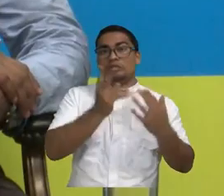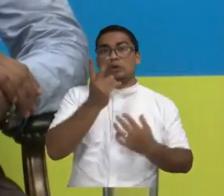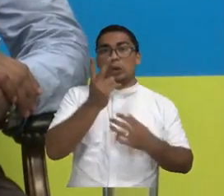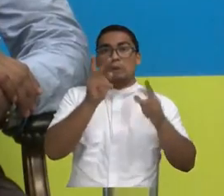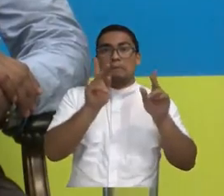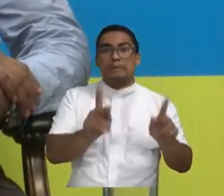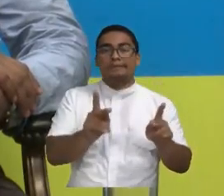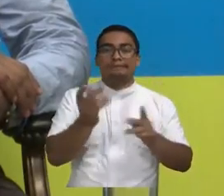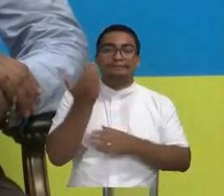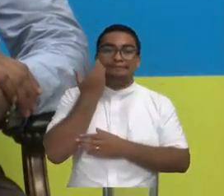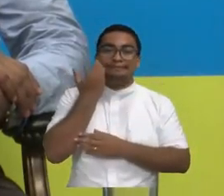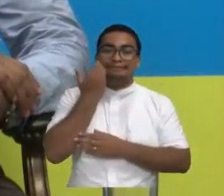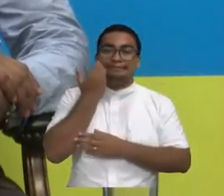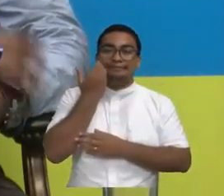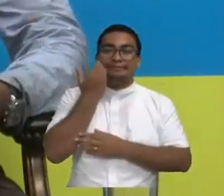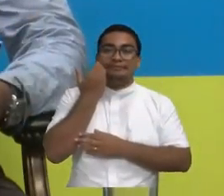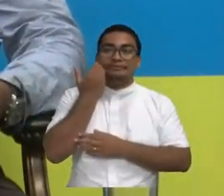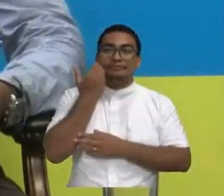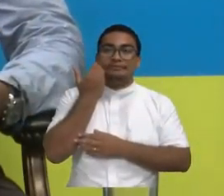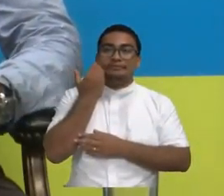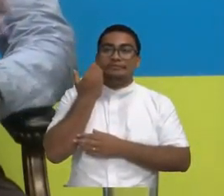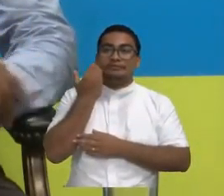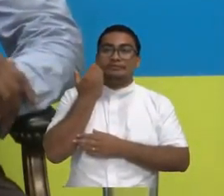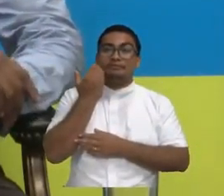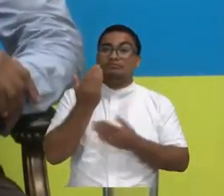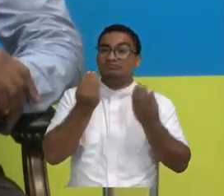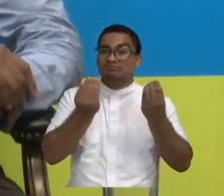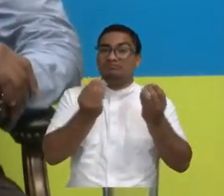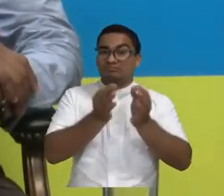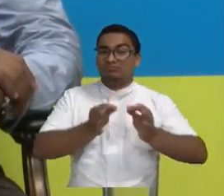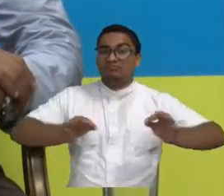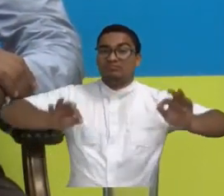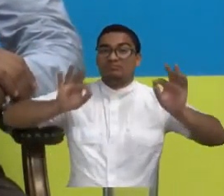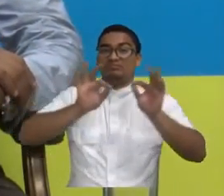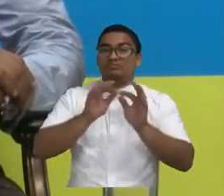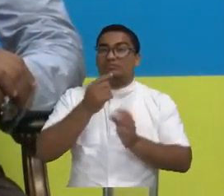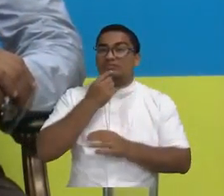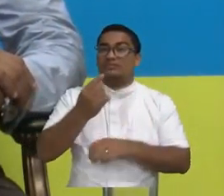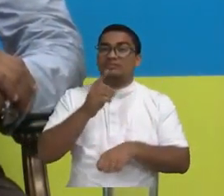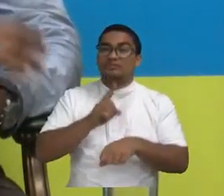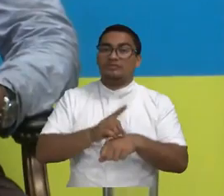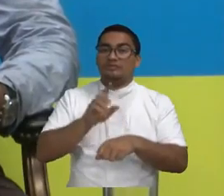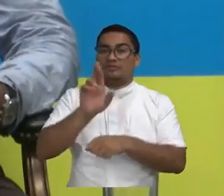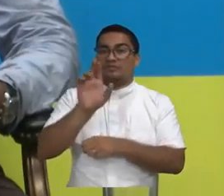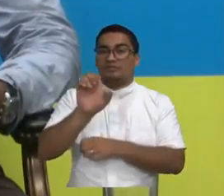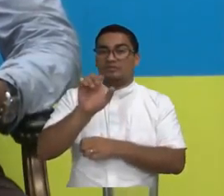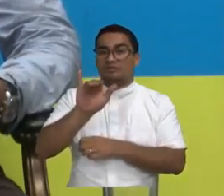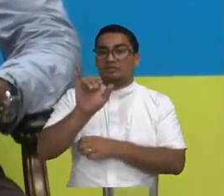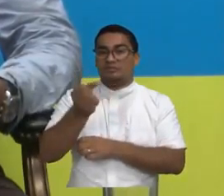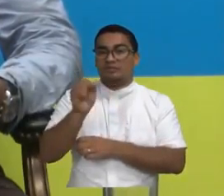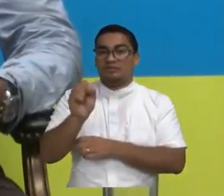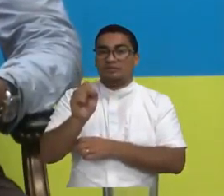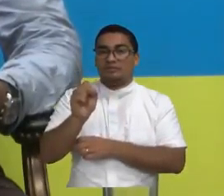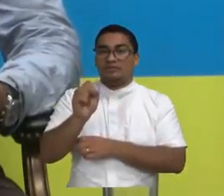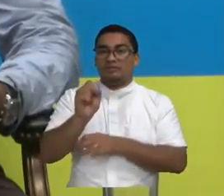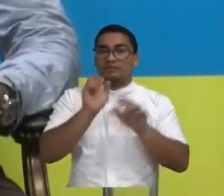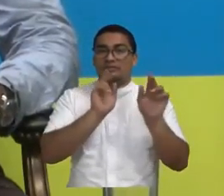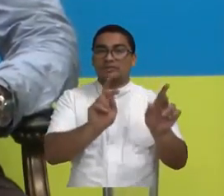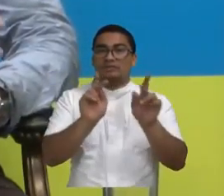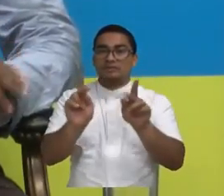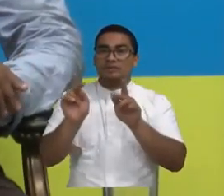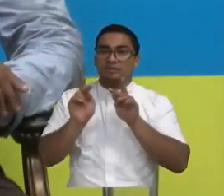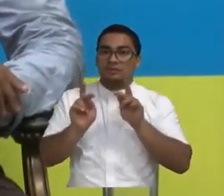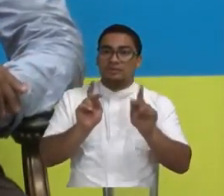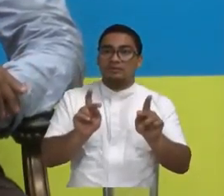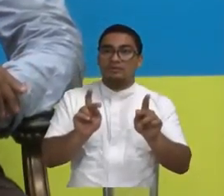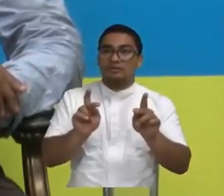otra persona con este caso. Y algo importante que decía la doctora Rey es que ninguna persona con